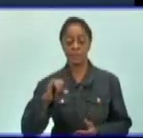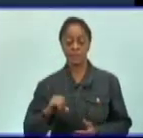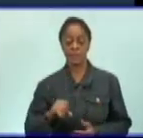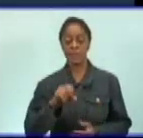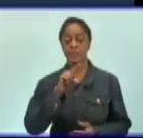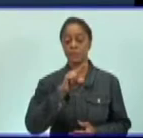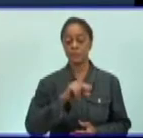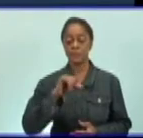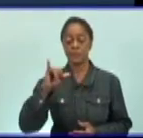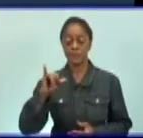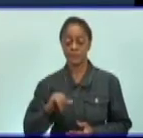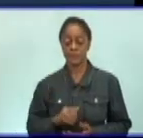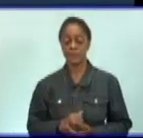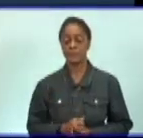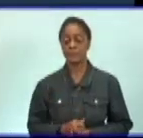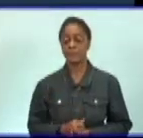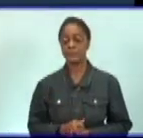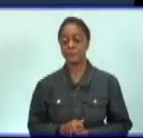7.626.